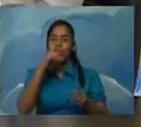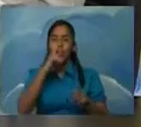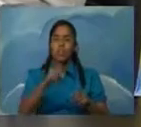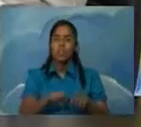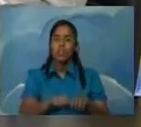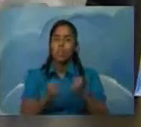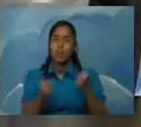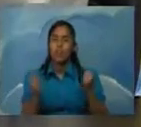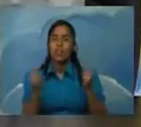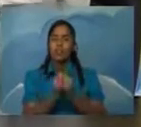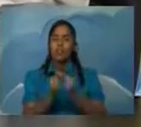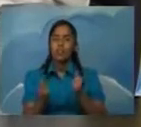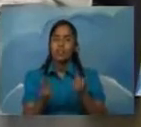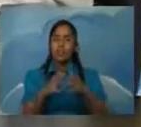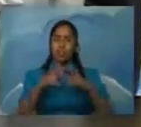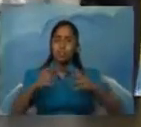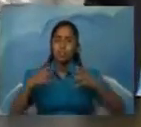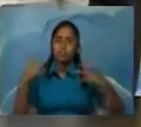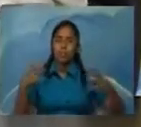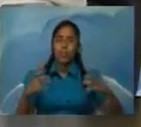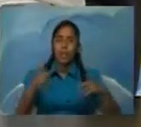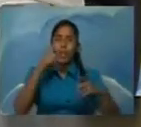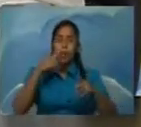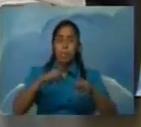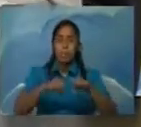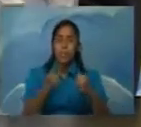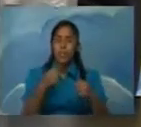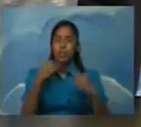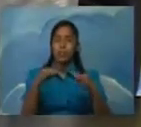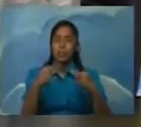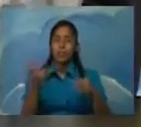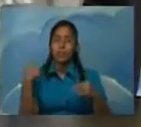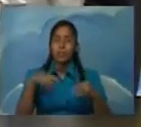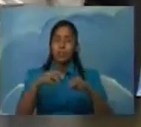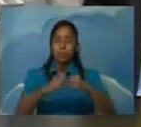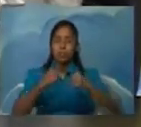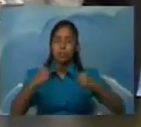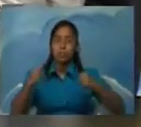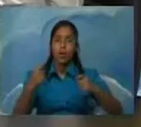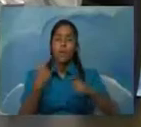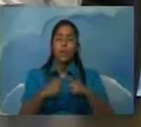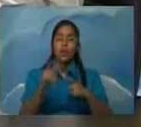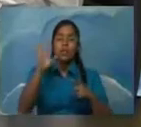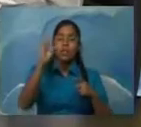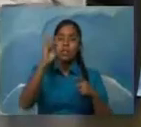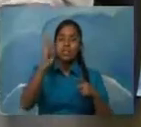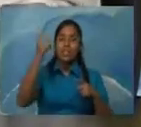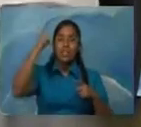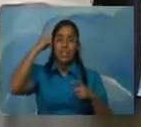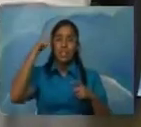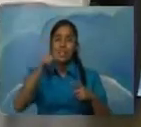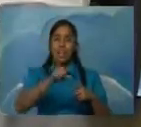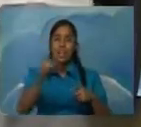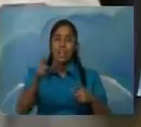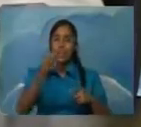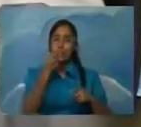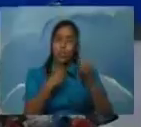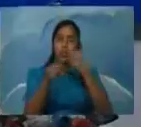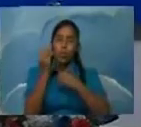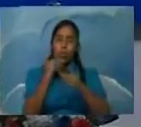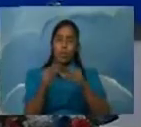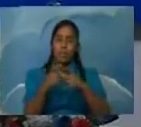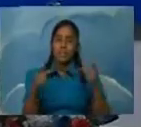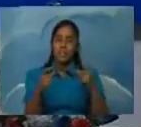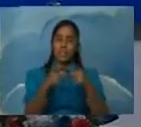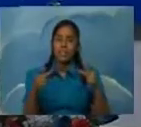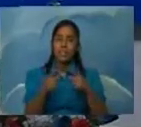con levadura. El pan normalmente tiene levadura, pero durante esos 7 días ellos comen galleta.